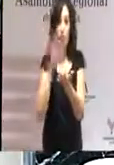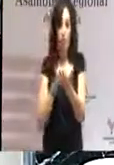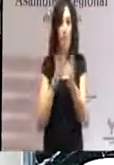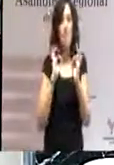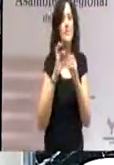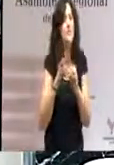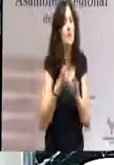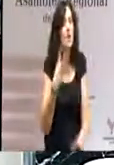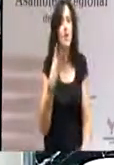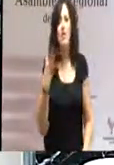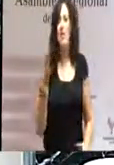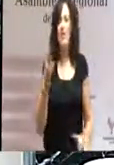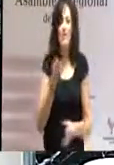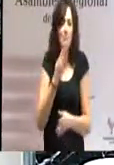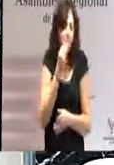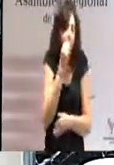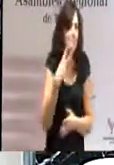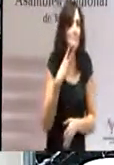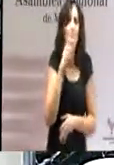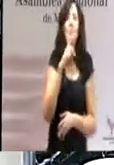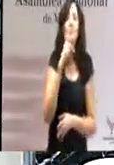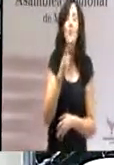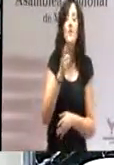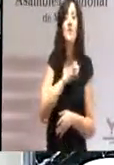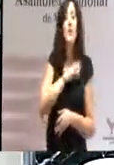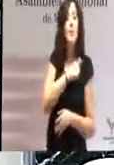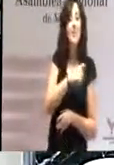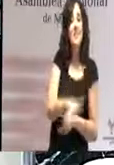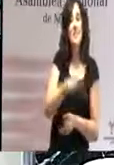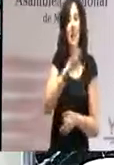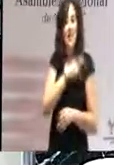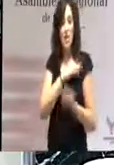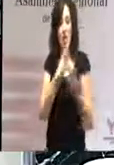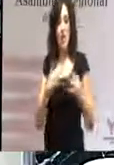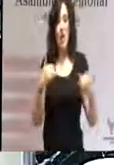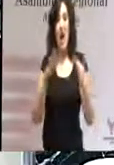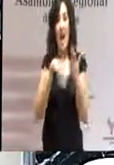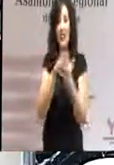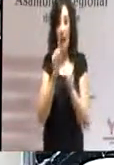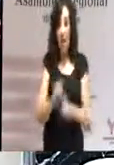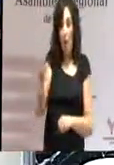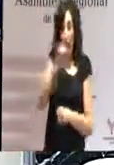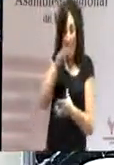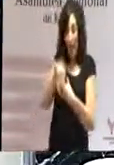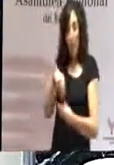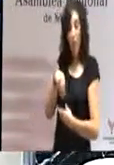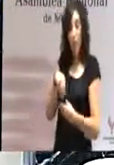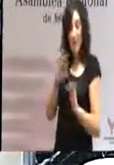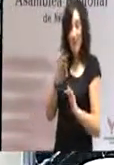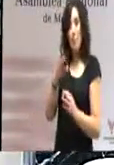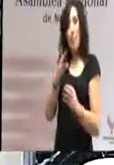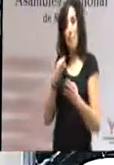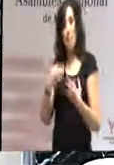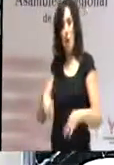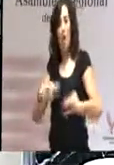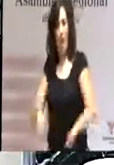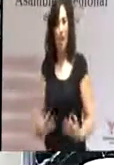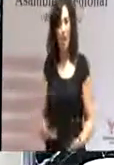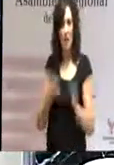Porque, señor presidente, señorías, si en esta Cámara hasta los de Podemos son moderados, señorías,